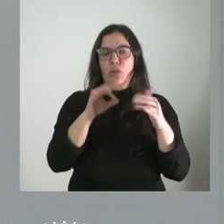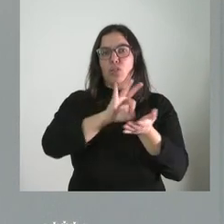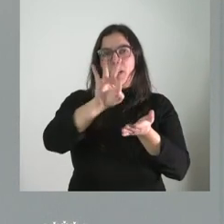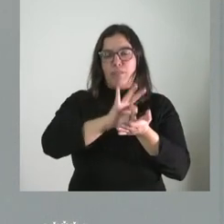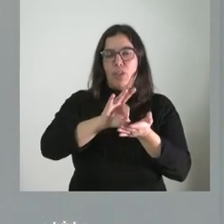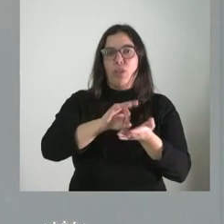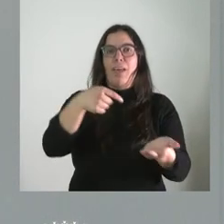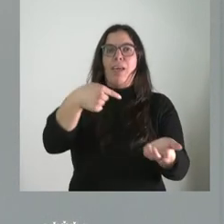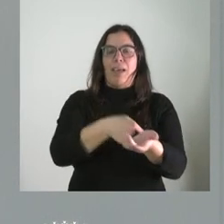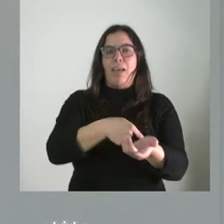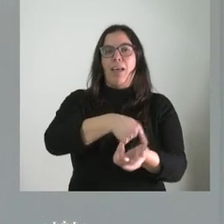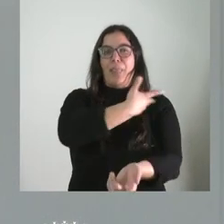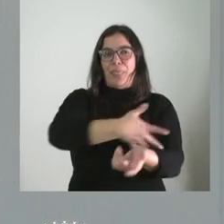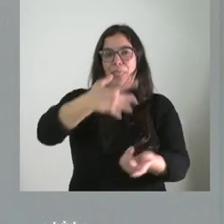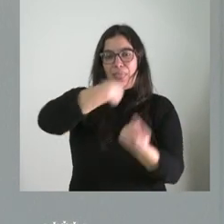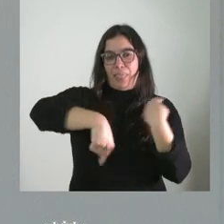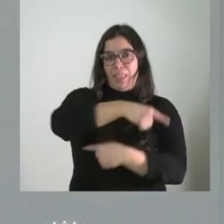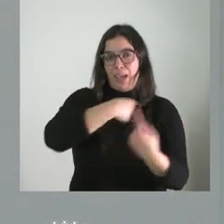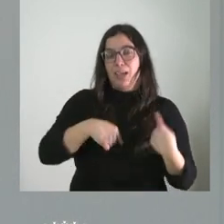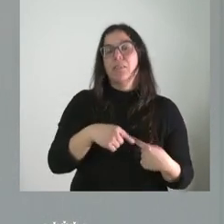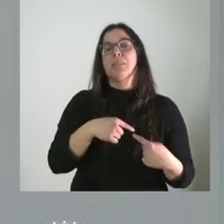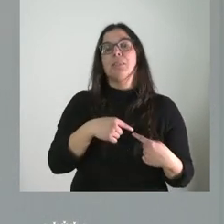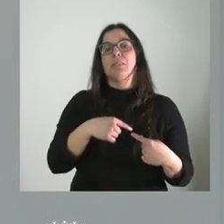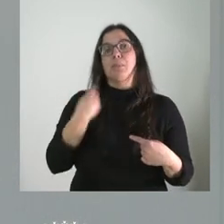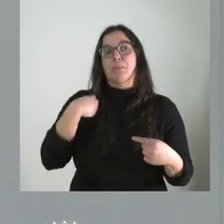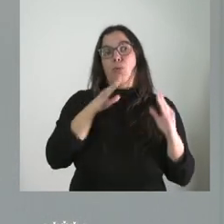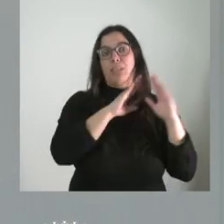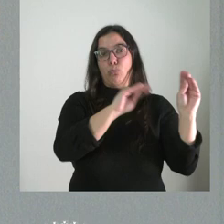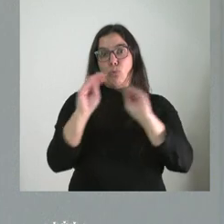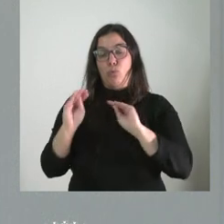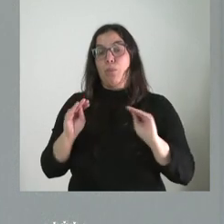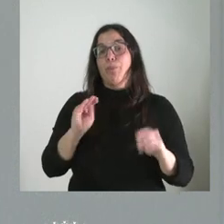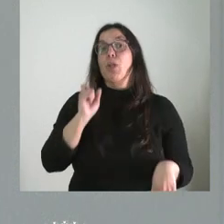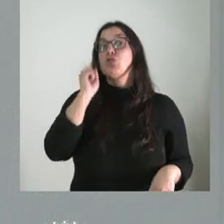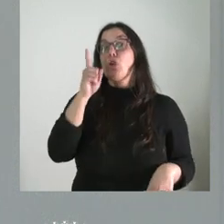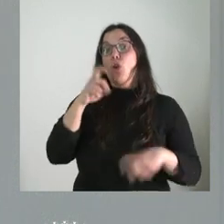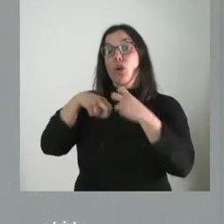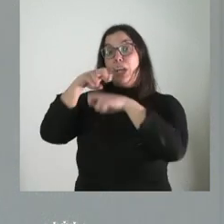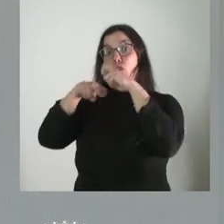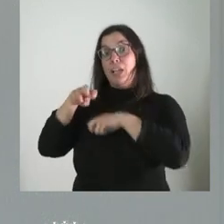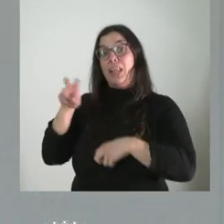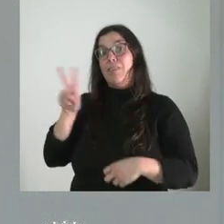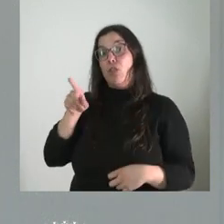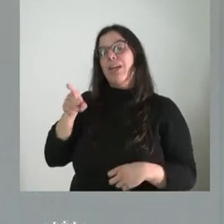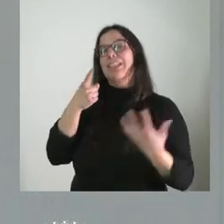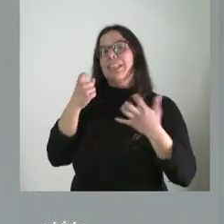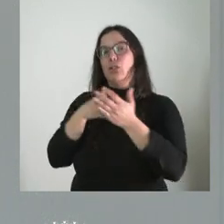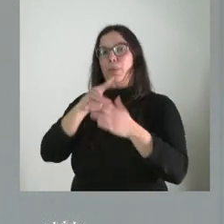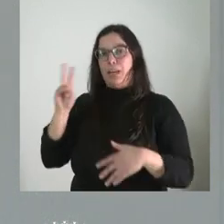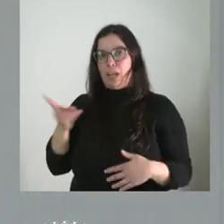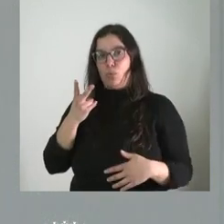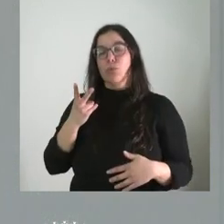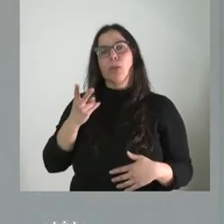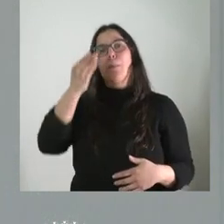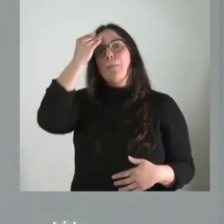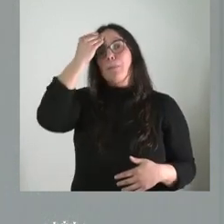hemodiálisis en el ámbito domiciliario y para esto prevemos solo en el caso del hospital río hortega de Valladolid de 600.000 euros pero creemos que merece